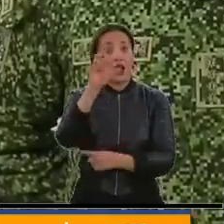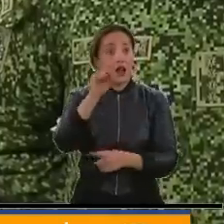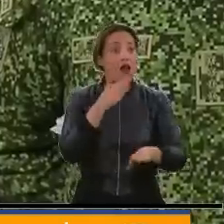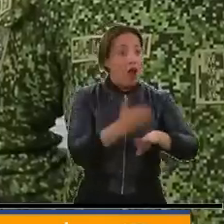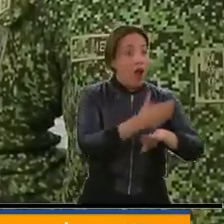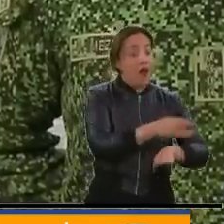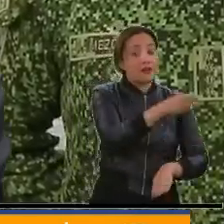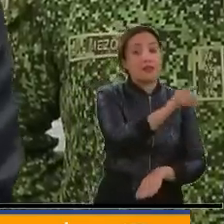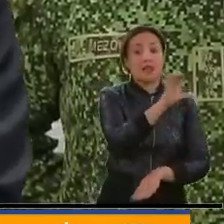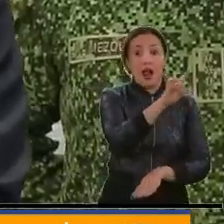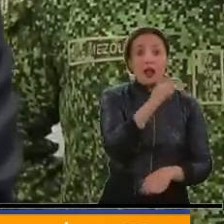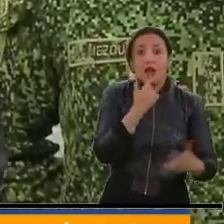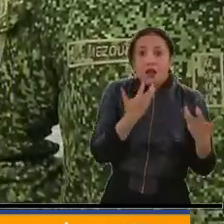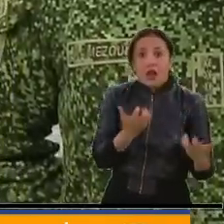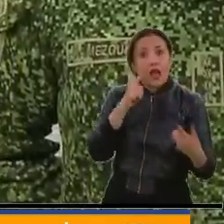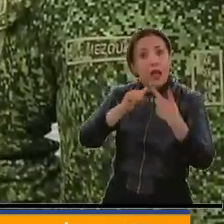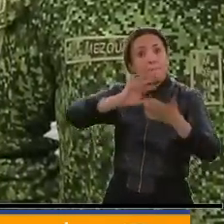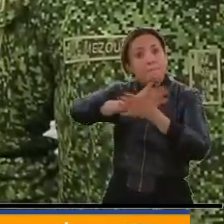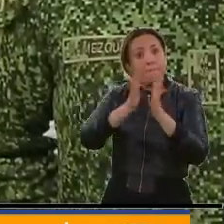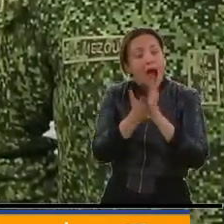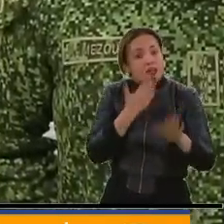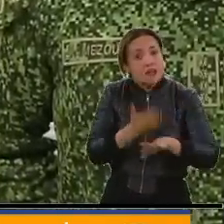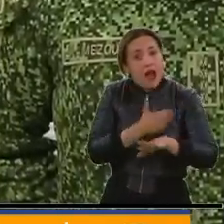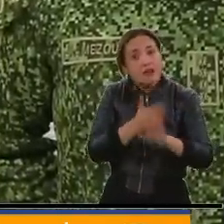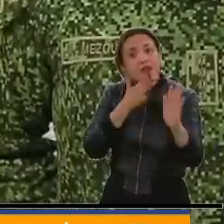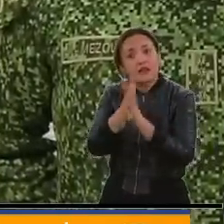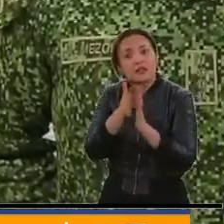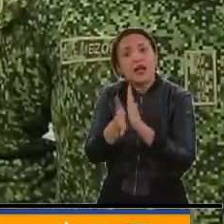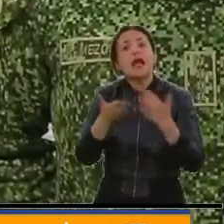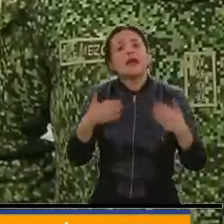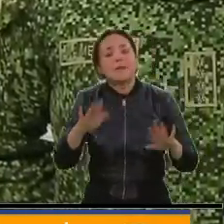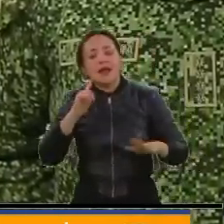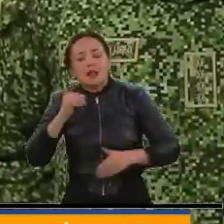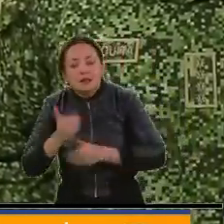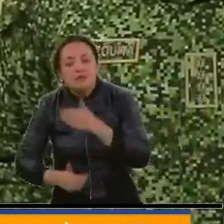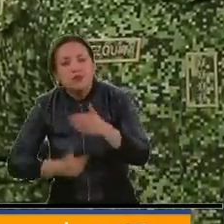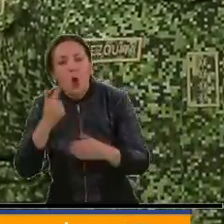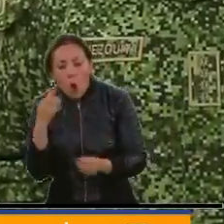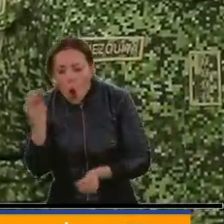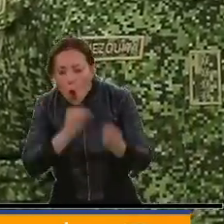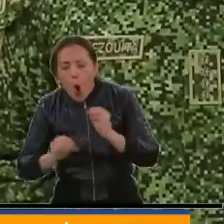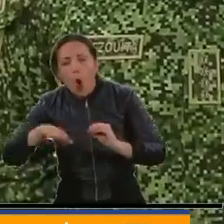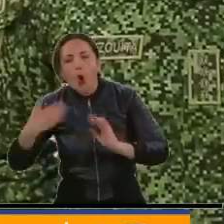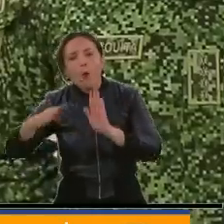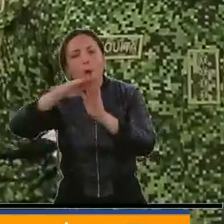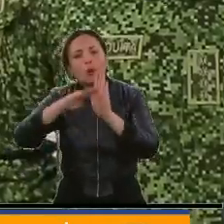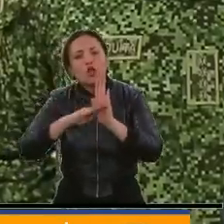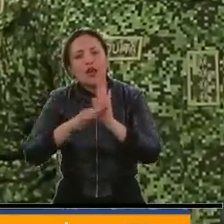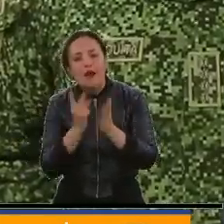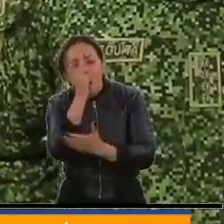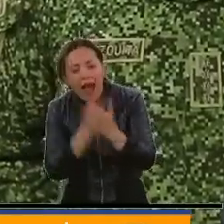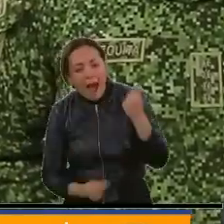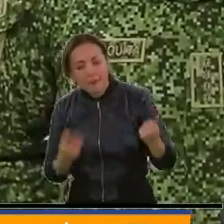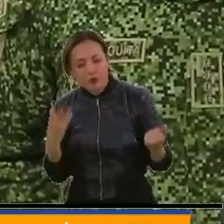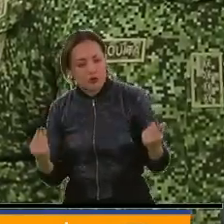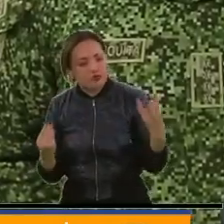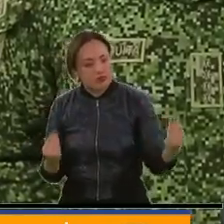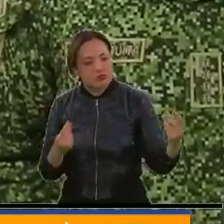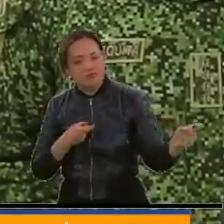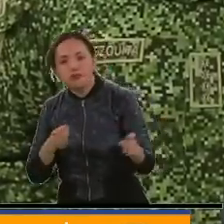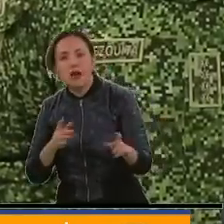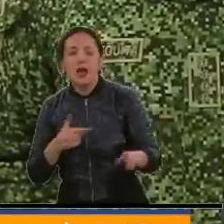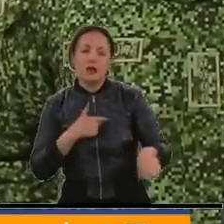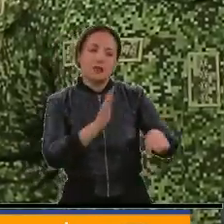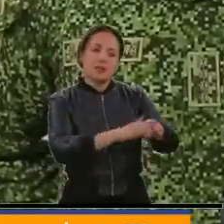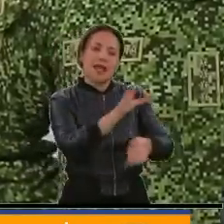ELN y mientras se estudia en la mesa de diálogo el protocolo del cese bilateral, invitamos a esta